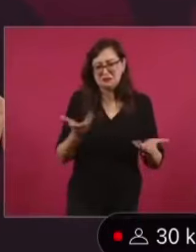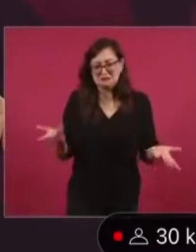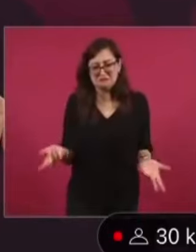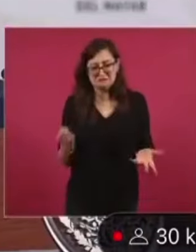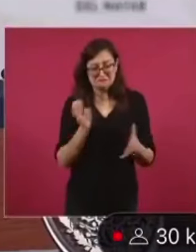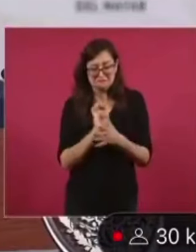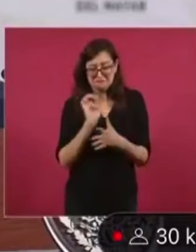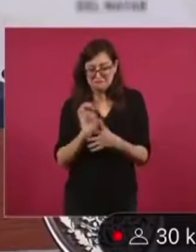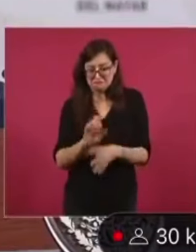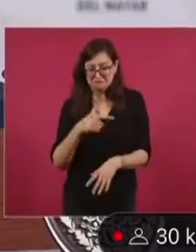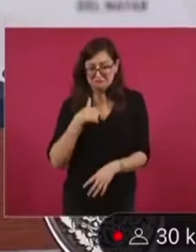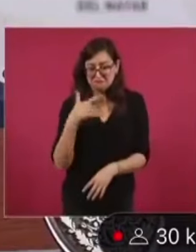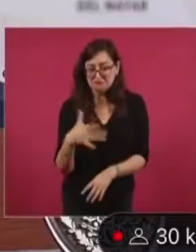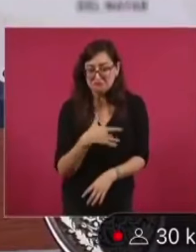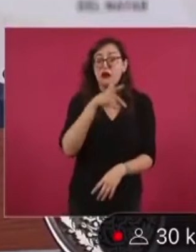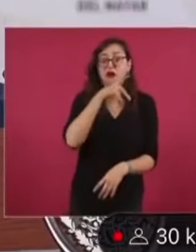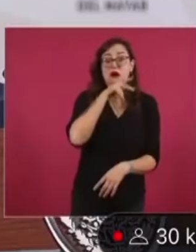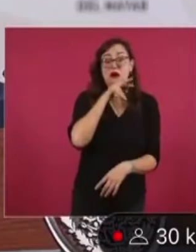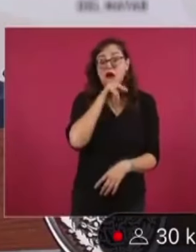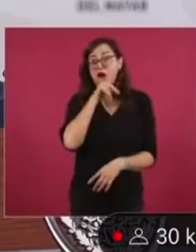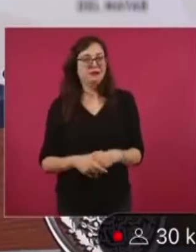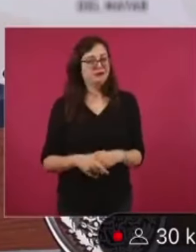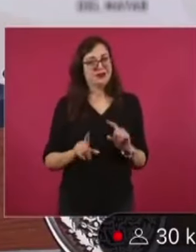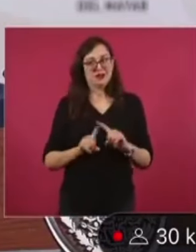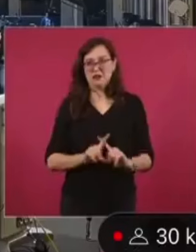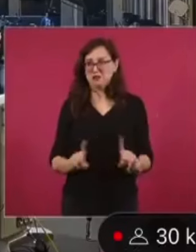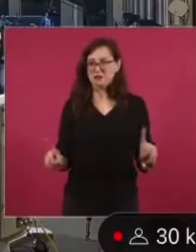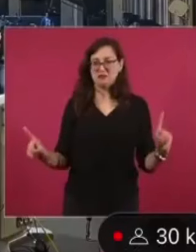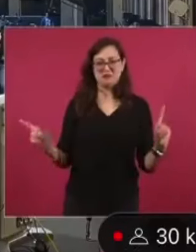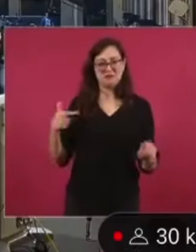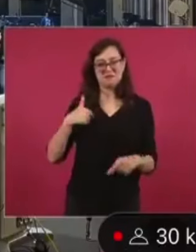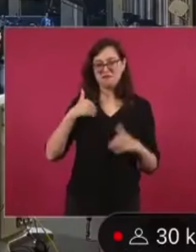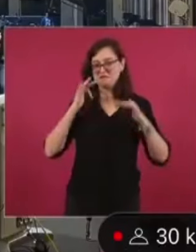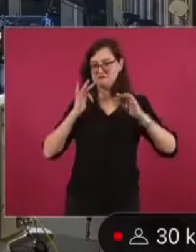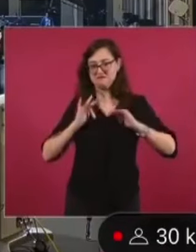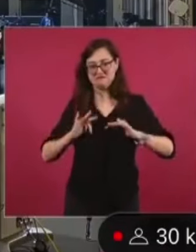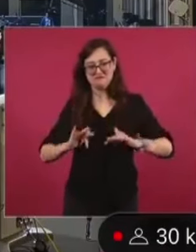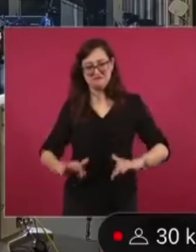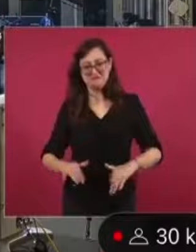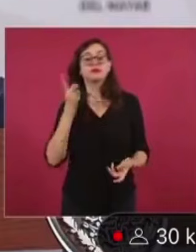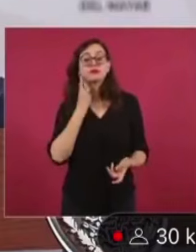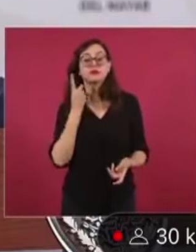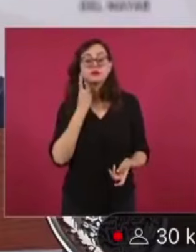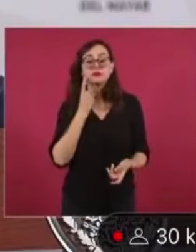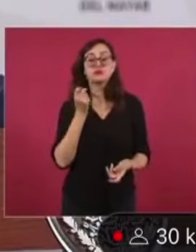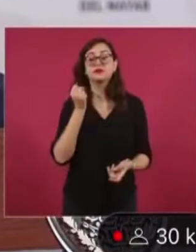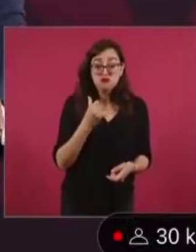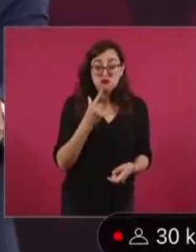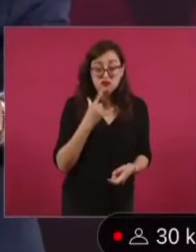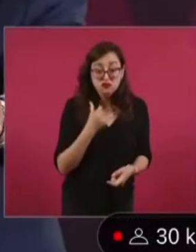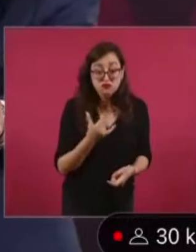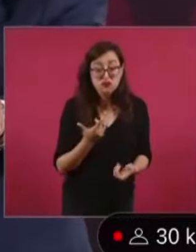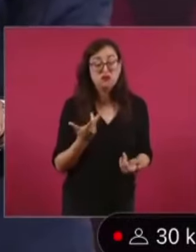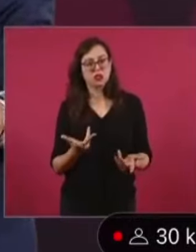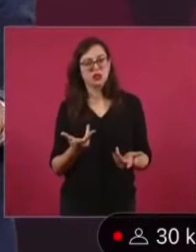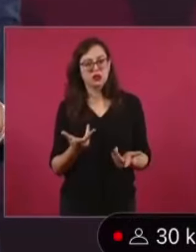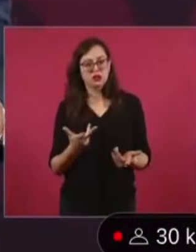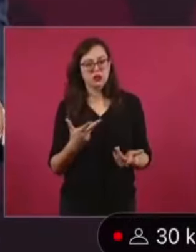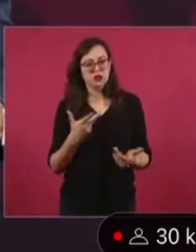razón para preocuparse. Yo felicito a los legisladores que